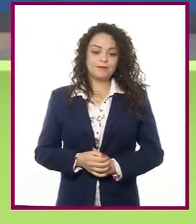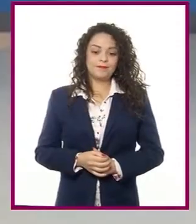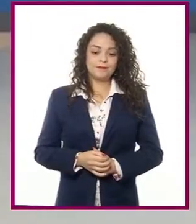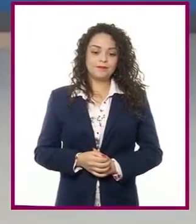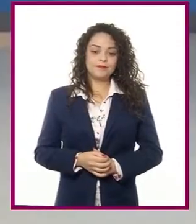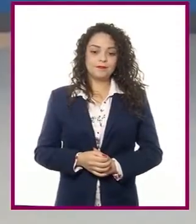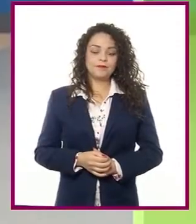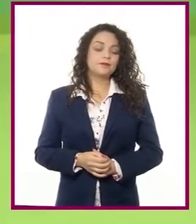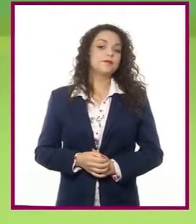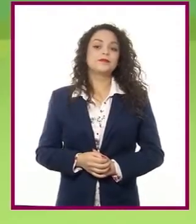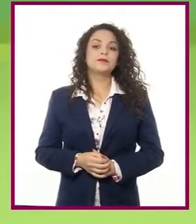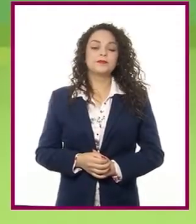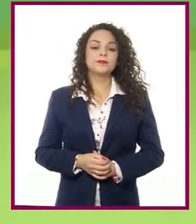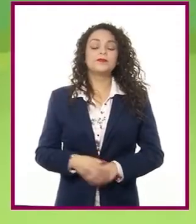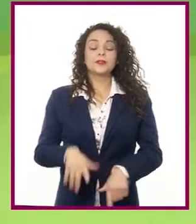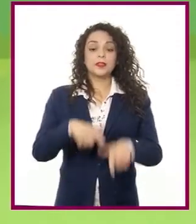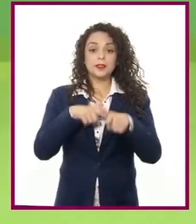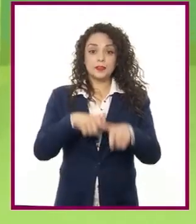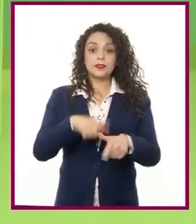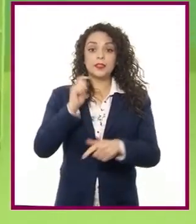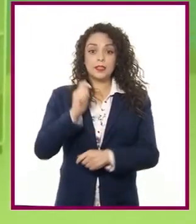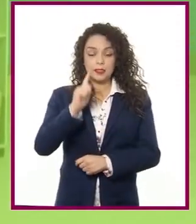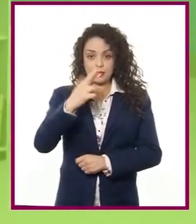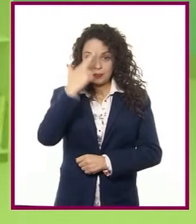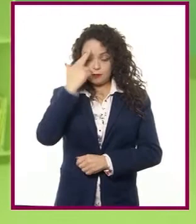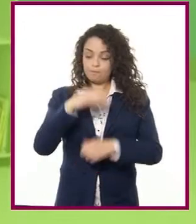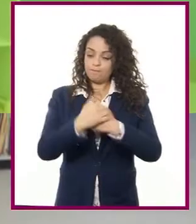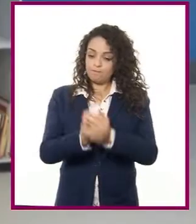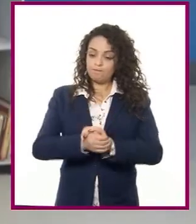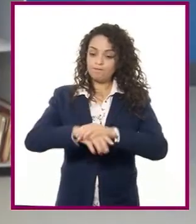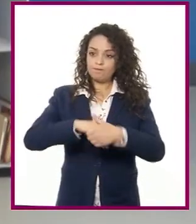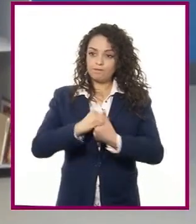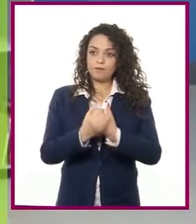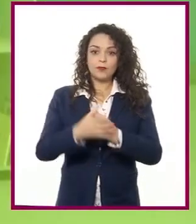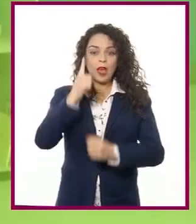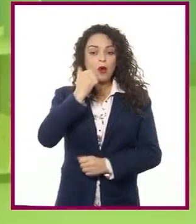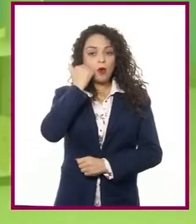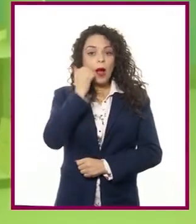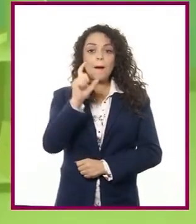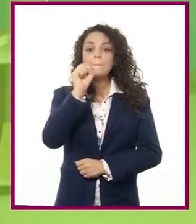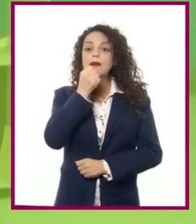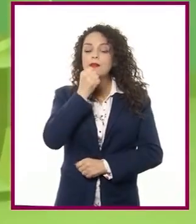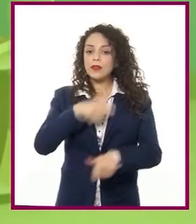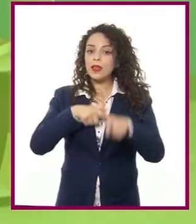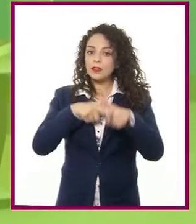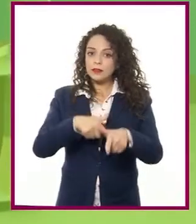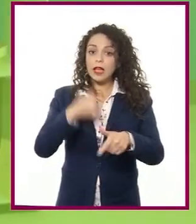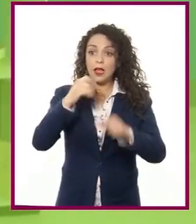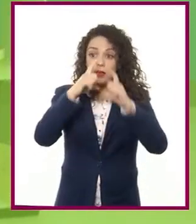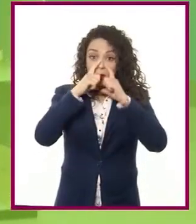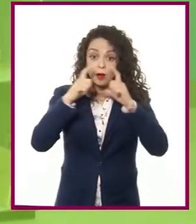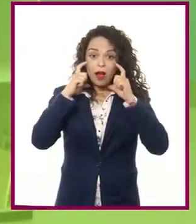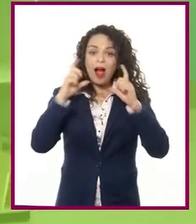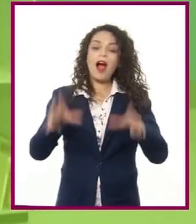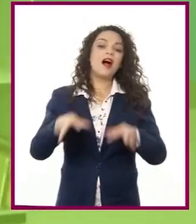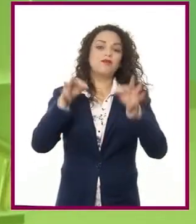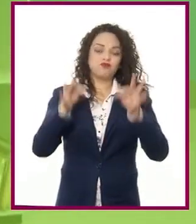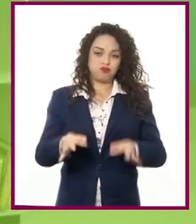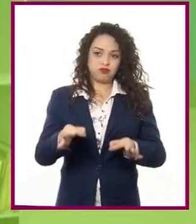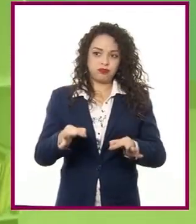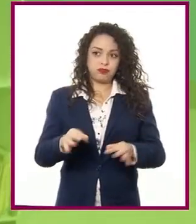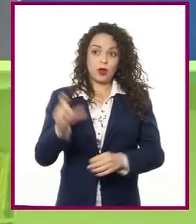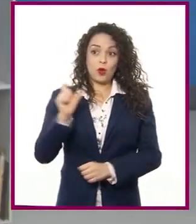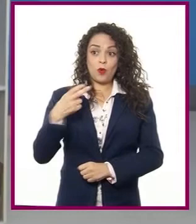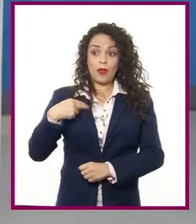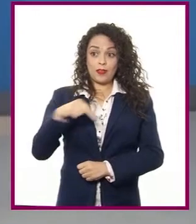mantener la sana distancia, lavarse las manos con agua y jabón durante 20 segundos y usar el cubrebocas de manera correcta. Al cuidarnos a